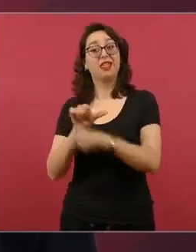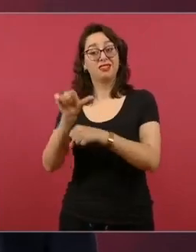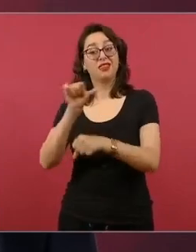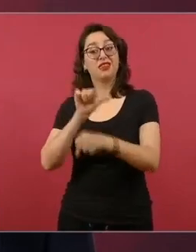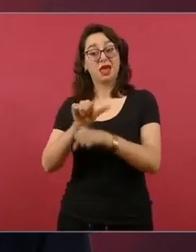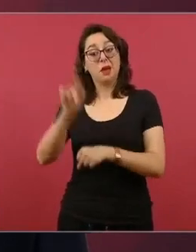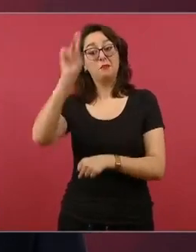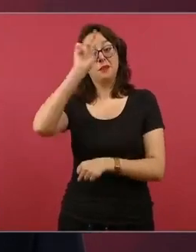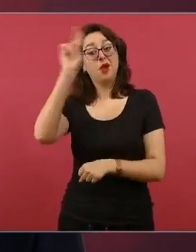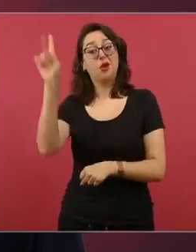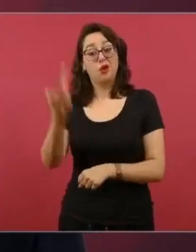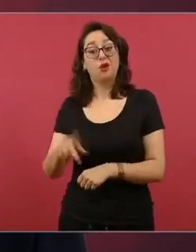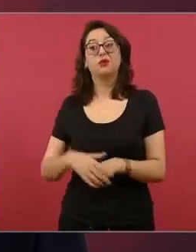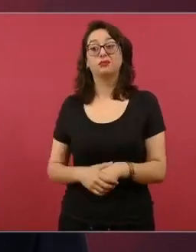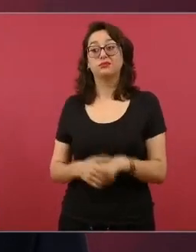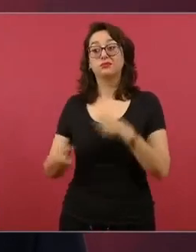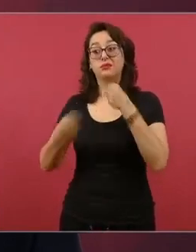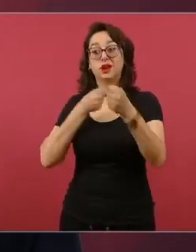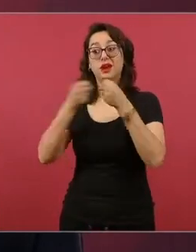Estamos mejor aquí.